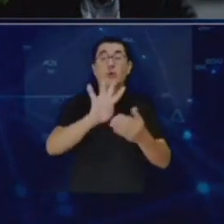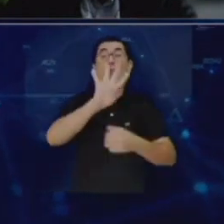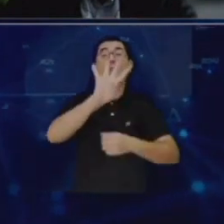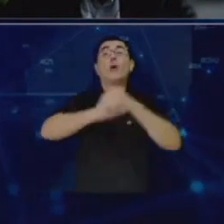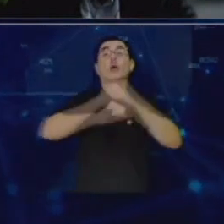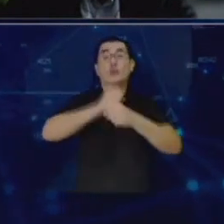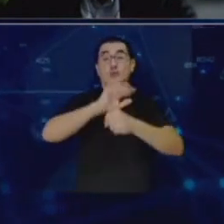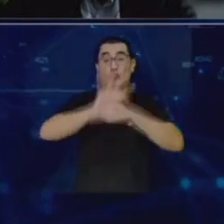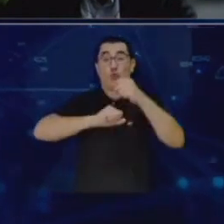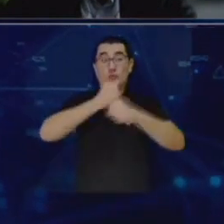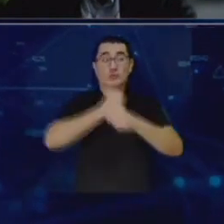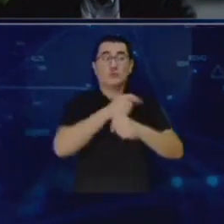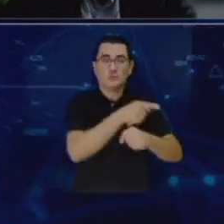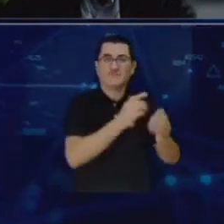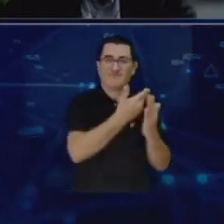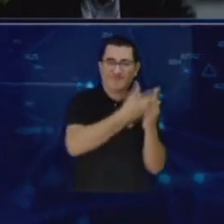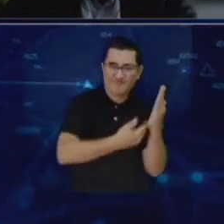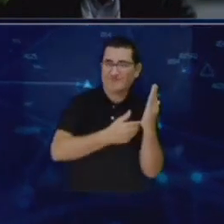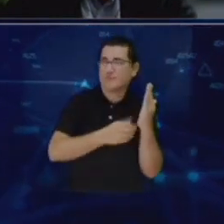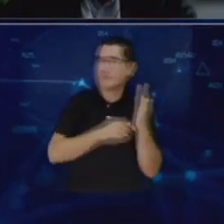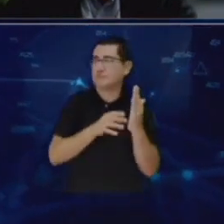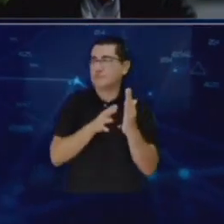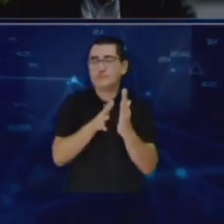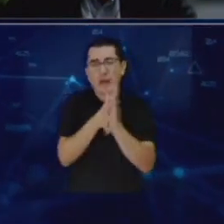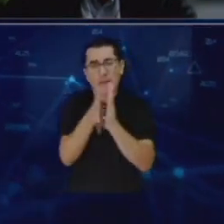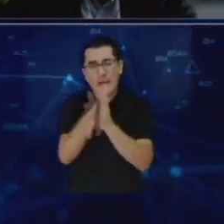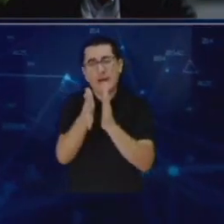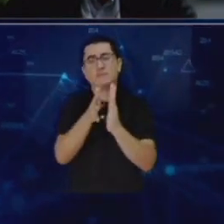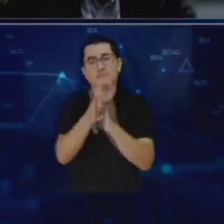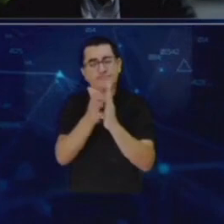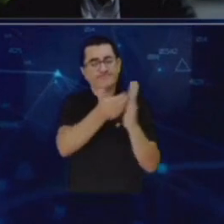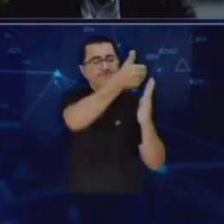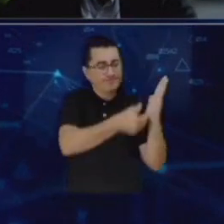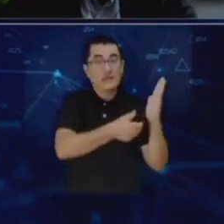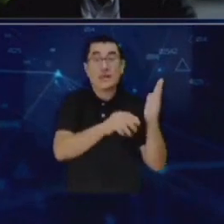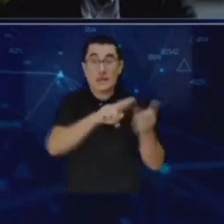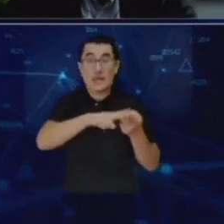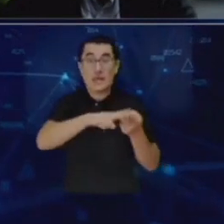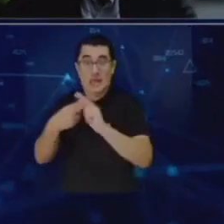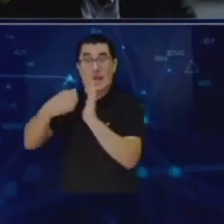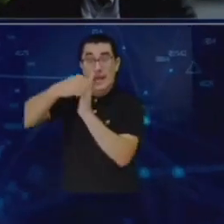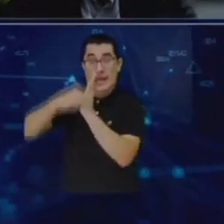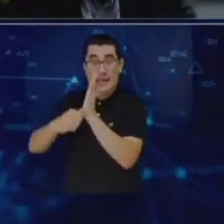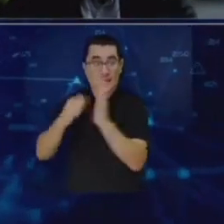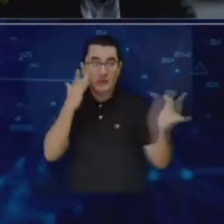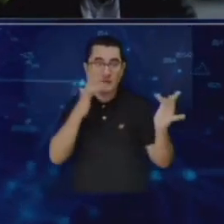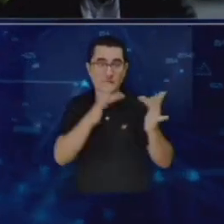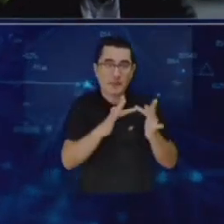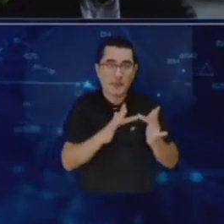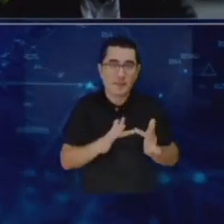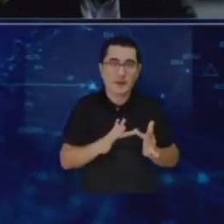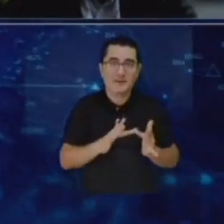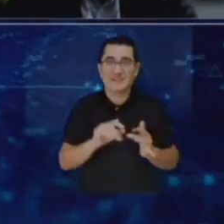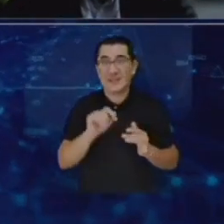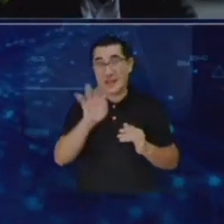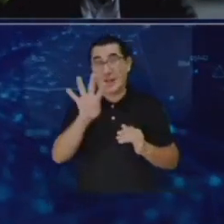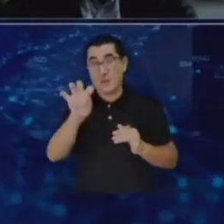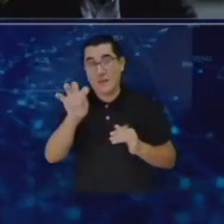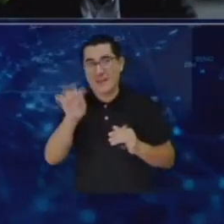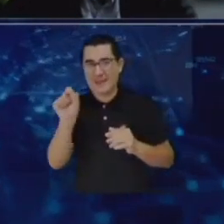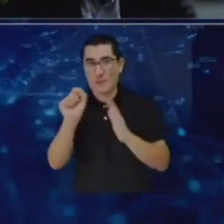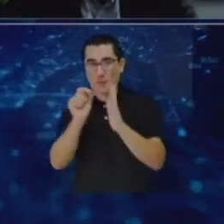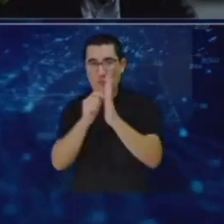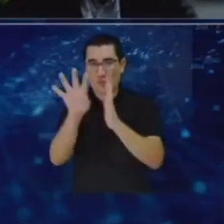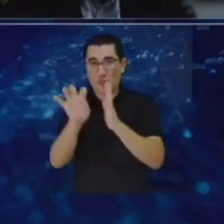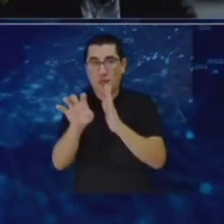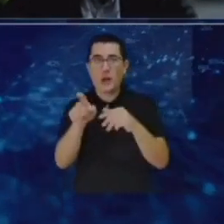el director de la Oficina de Comunicaciones, de acuerdo a lo que la agenda le establece en este punto del orden del día, en el 9, con la intención de